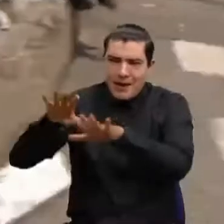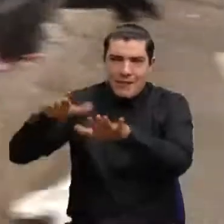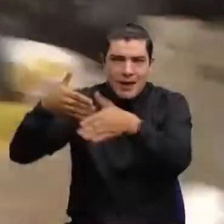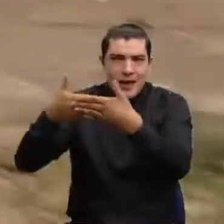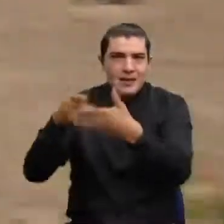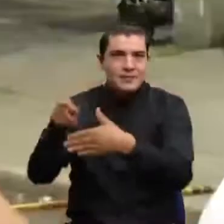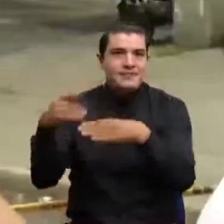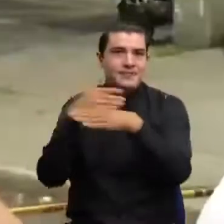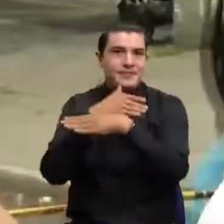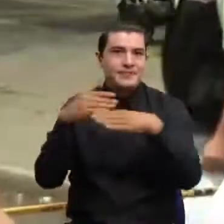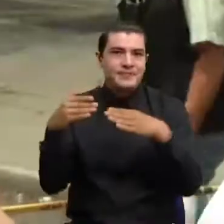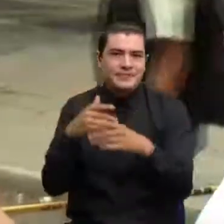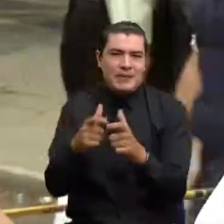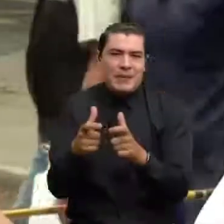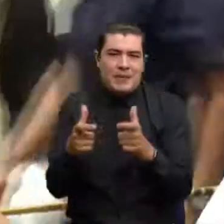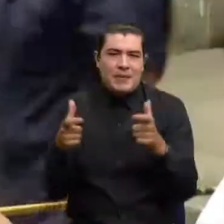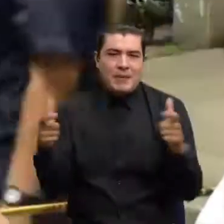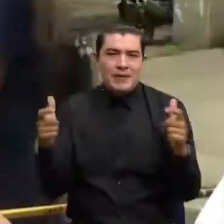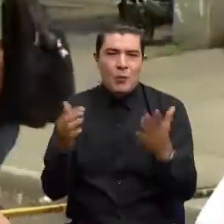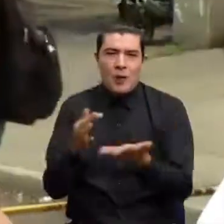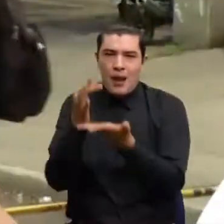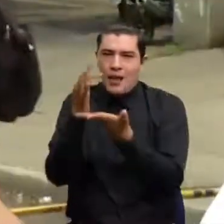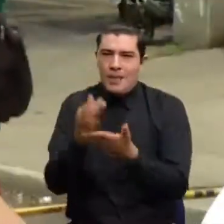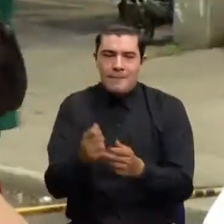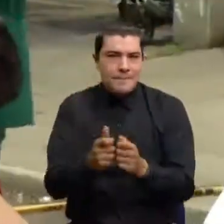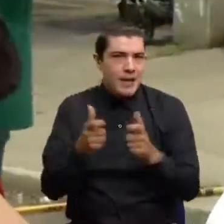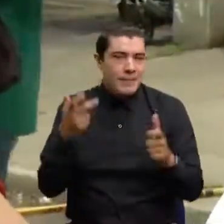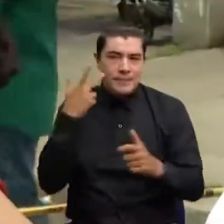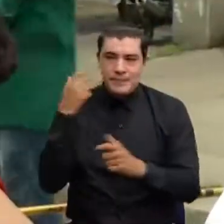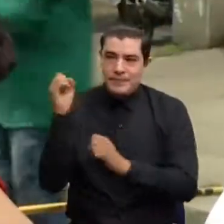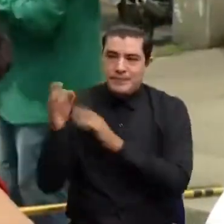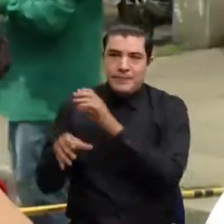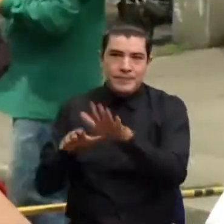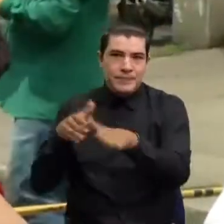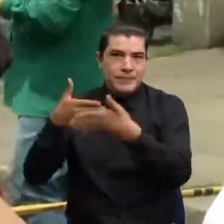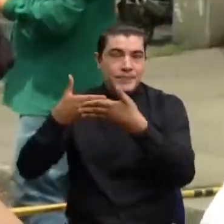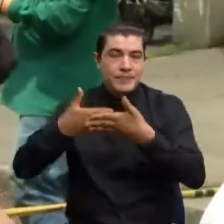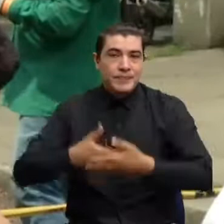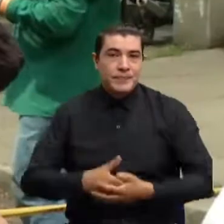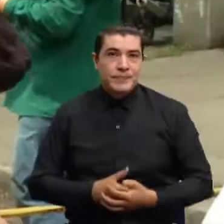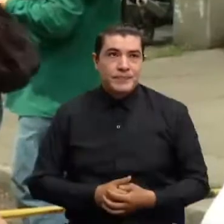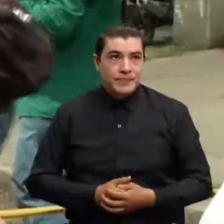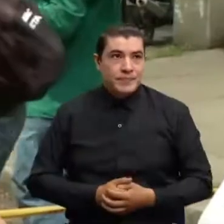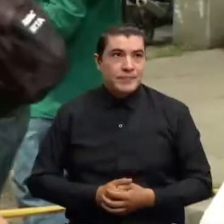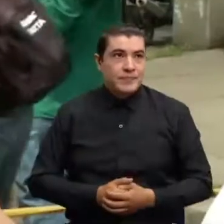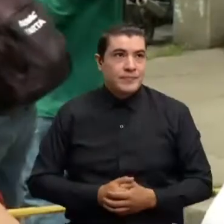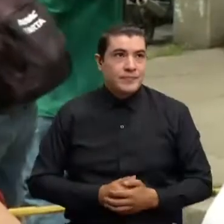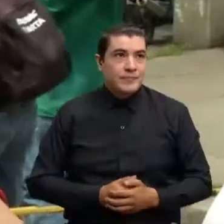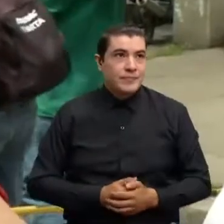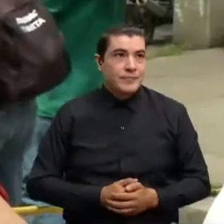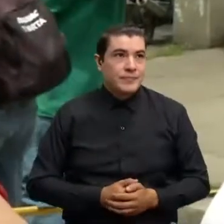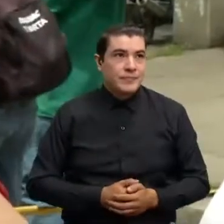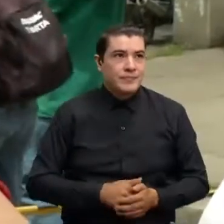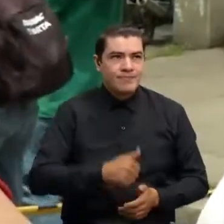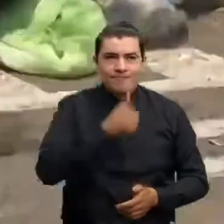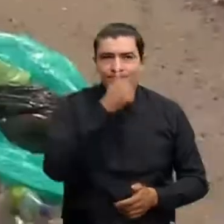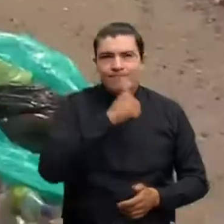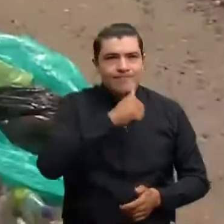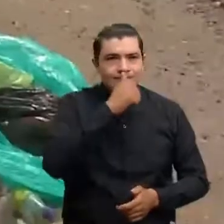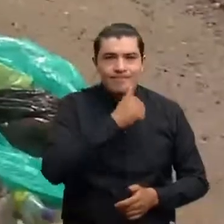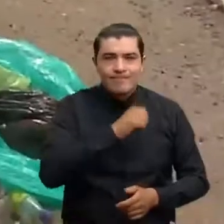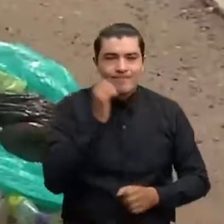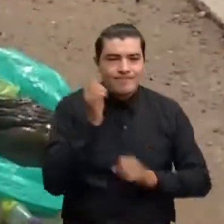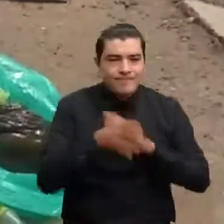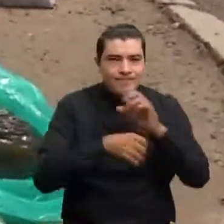el barrio estaba aguantado pero definitivamente la cantidad de basura los olores los líquidos y lados